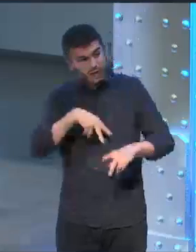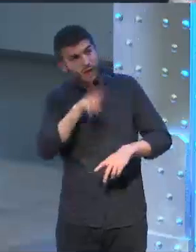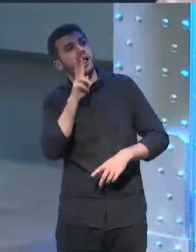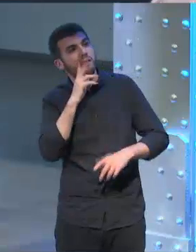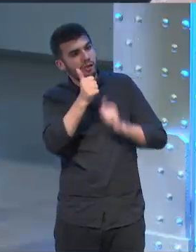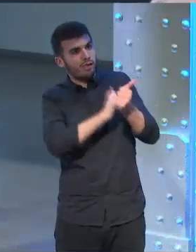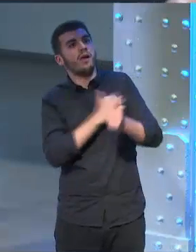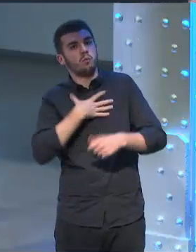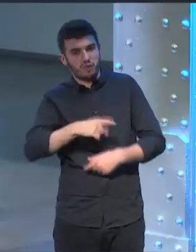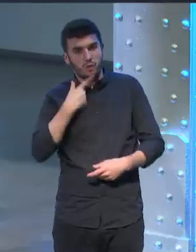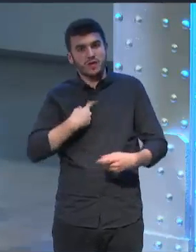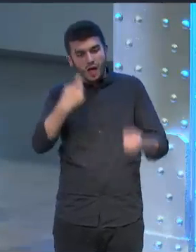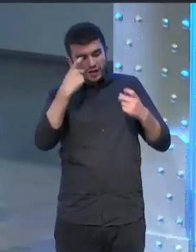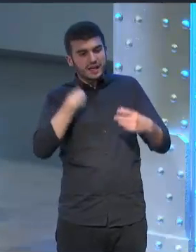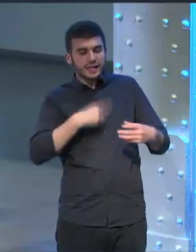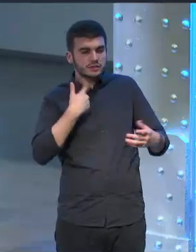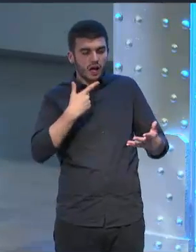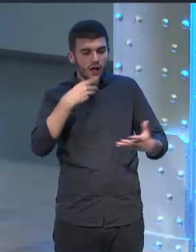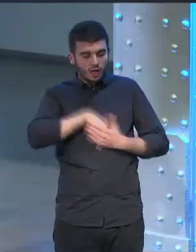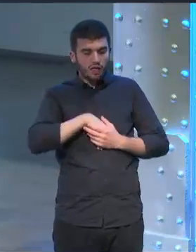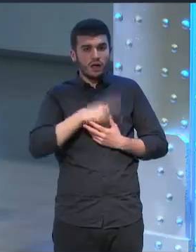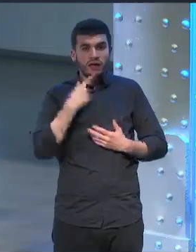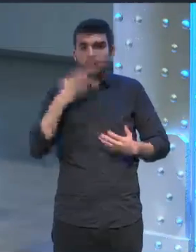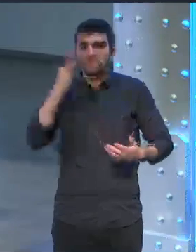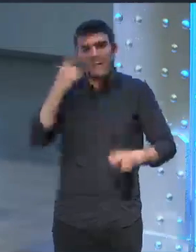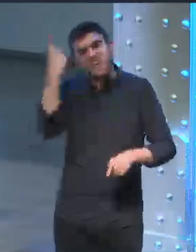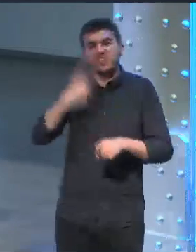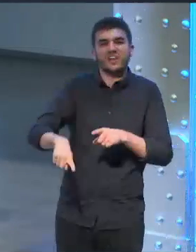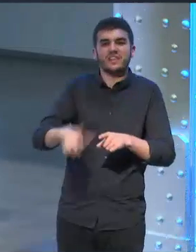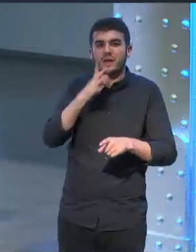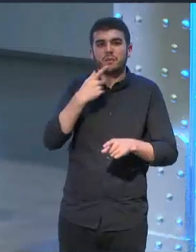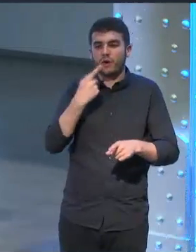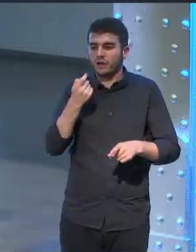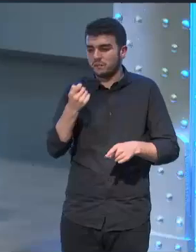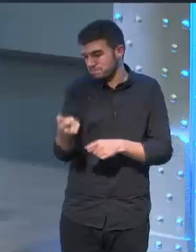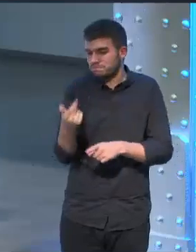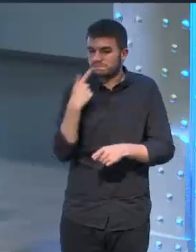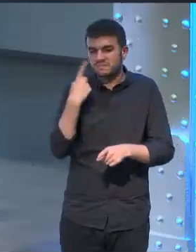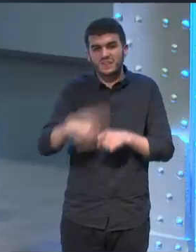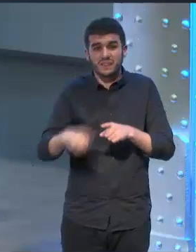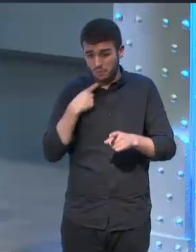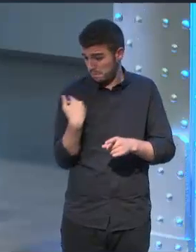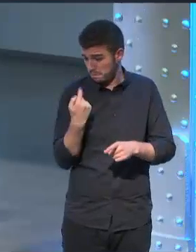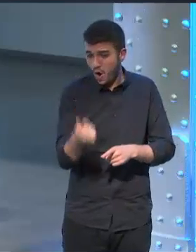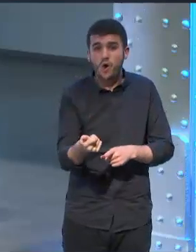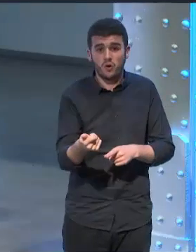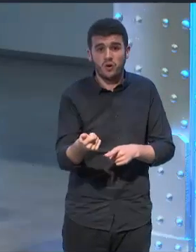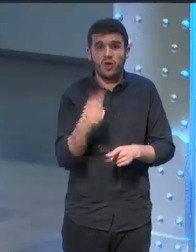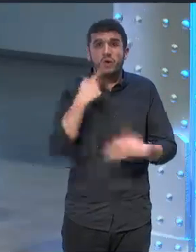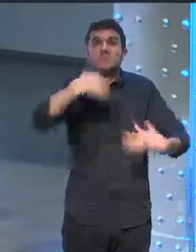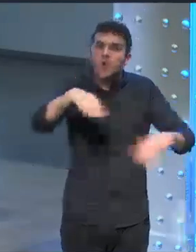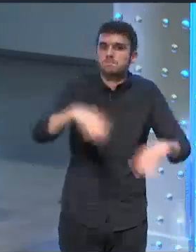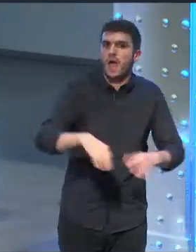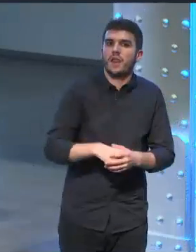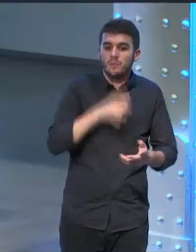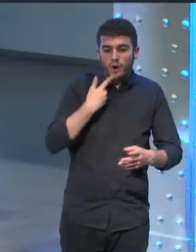elegir este tipo de estudios. Sin embargo, las chicas no, como que lo habían desarrollado con el tiempo. Lógicamente es normal, porque nunca